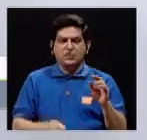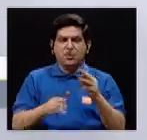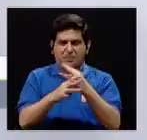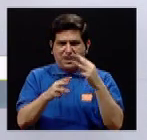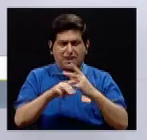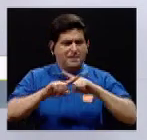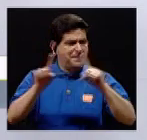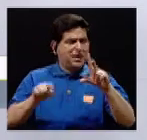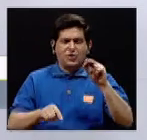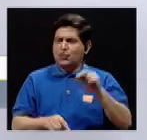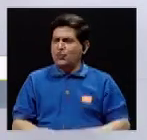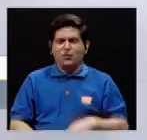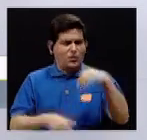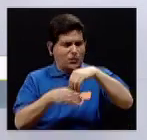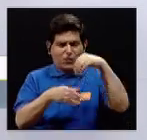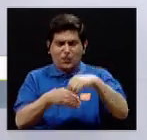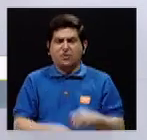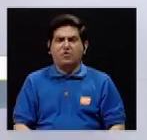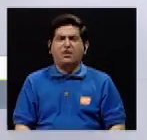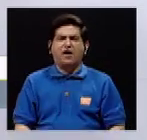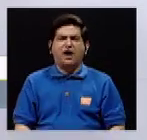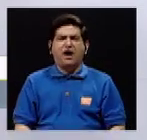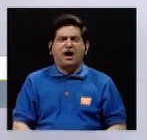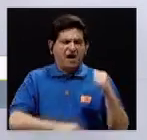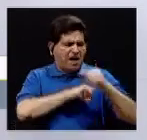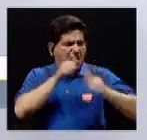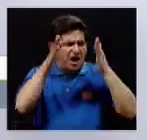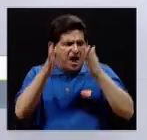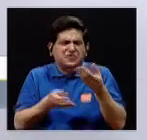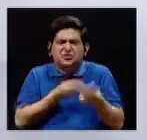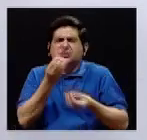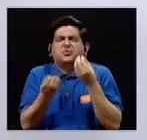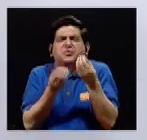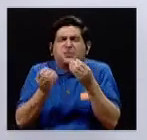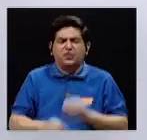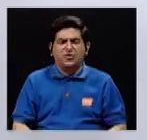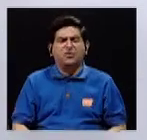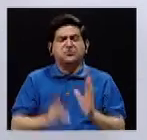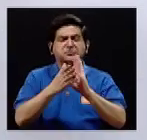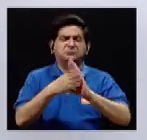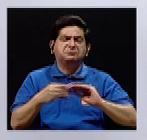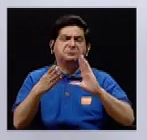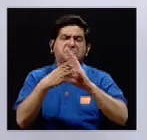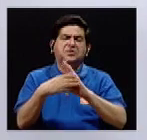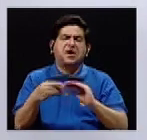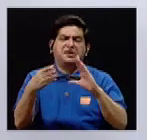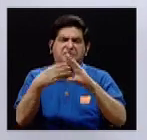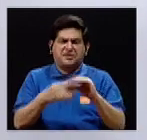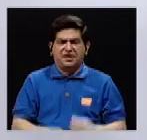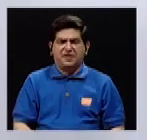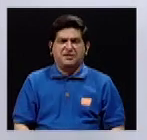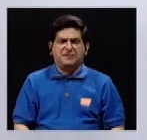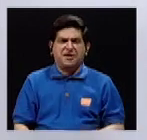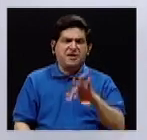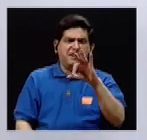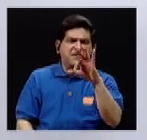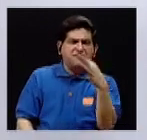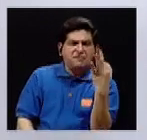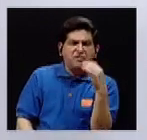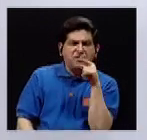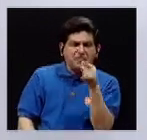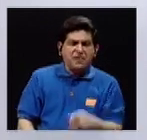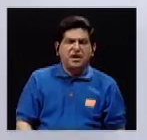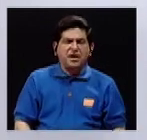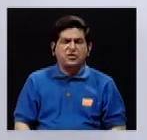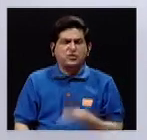documentado había sido los antropólogos lo que habían hecho era e narrar por ejemplo Cómo eran las formas en las que